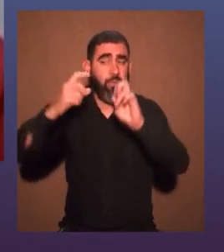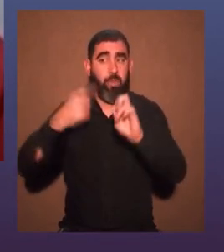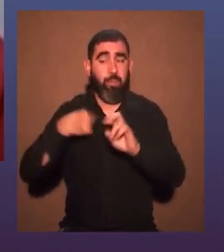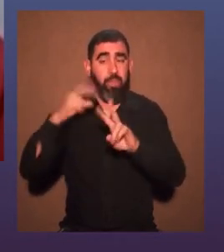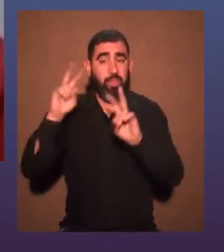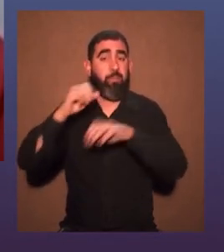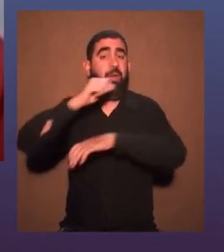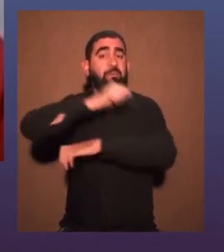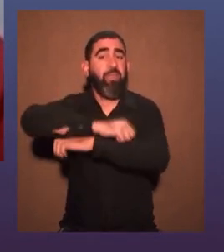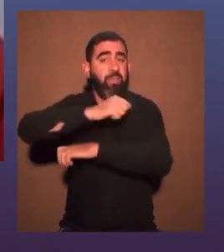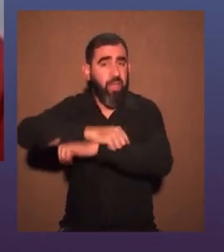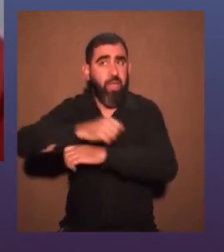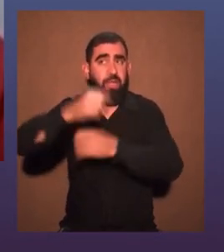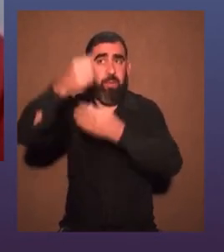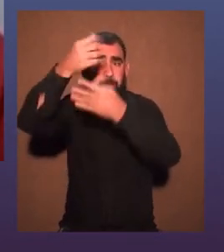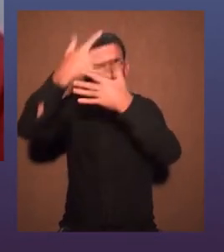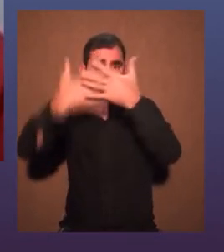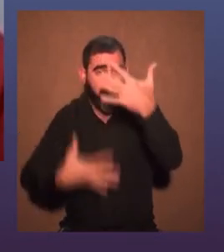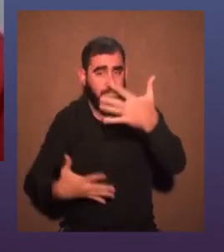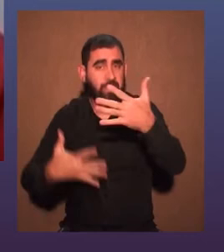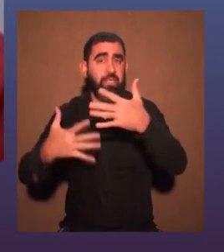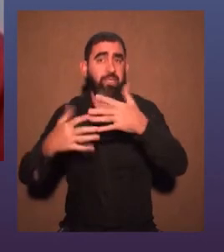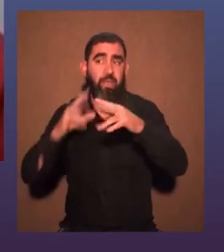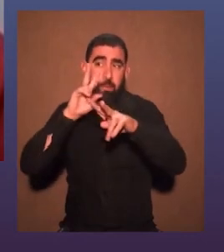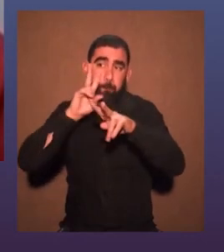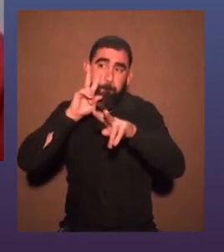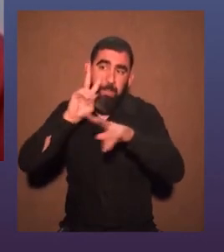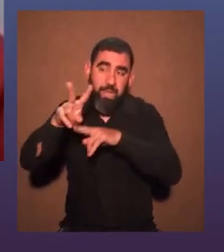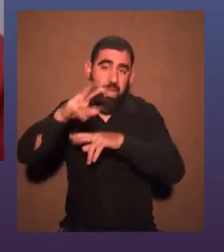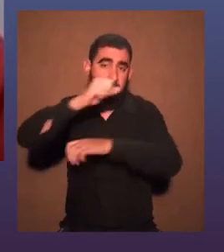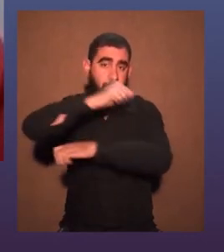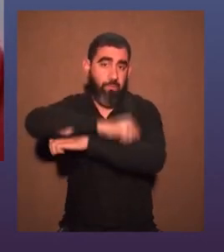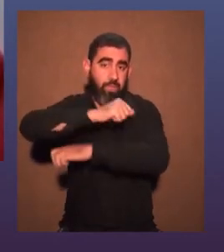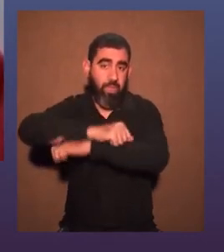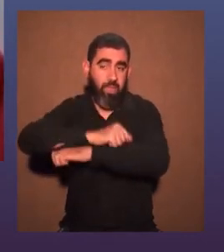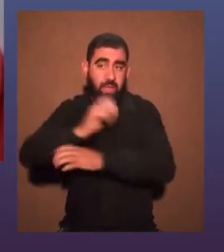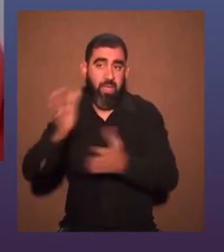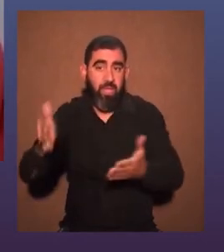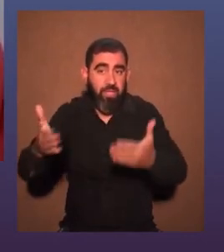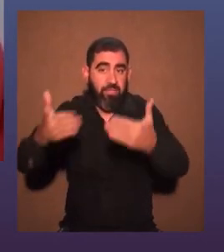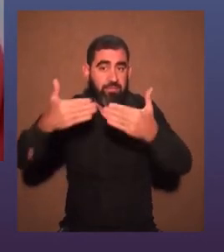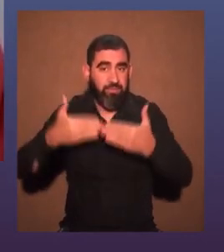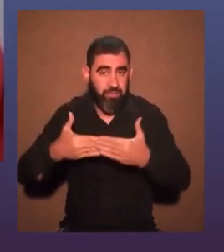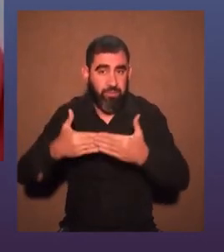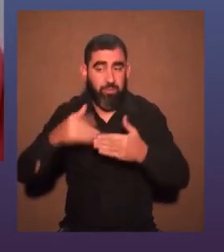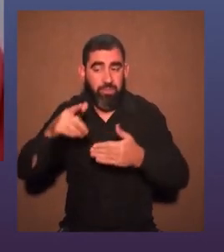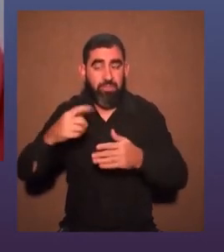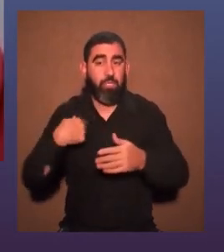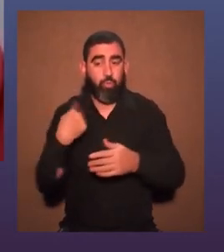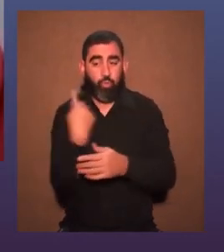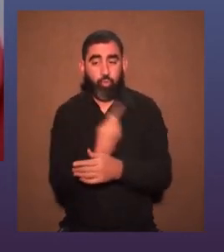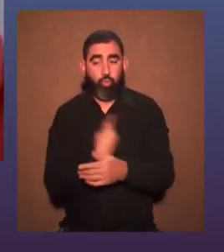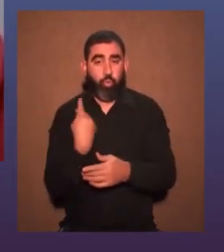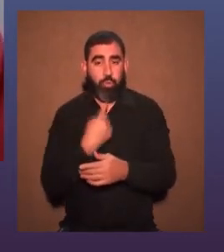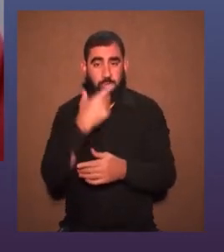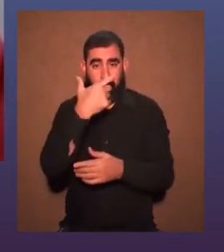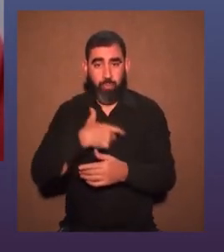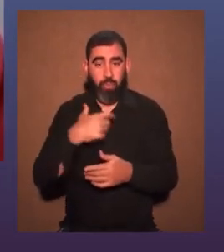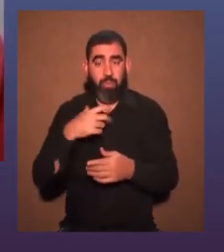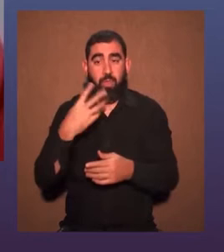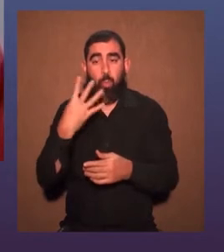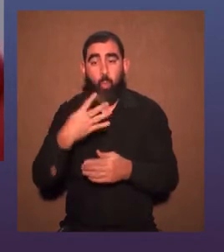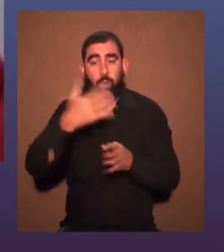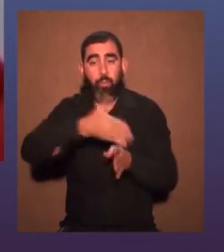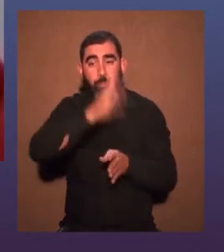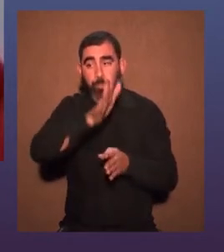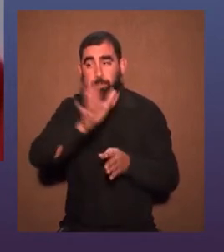las ventanas, las persianas, los postigones, el ver a través del encierro, ¿no? Y esa soledad entre cuatro